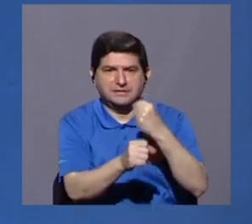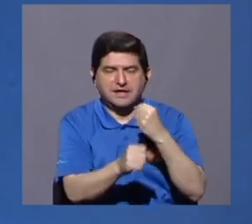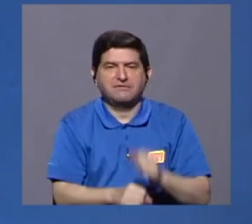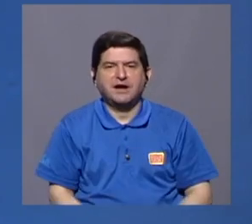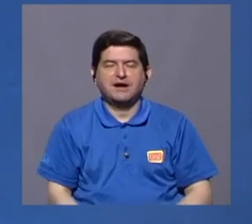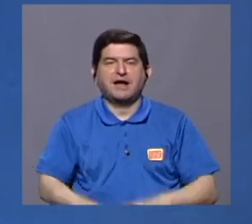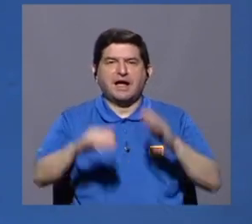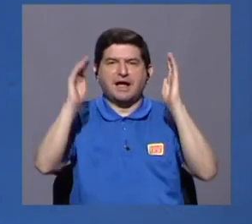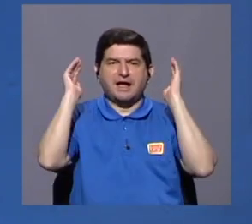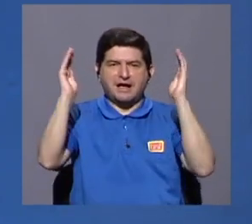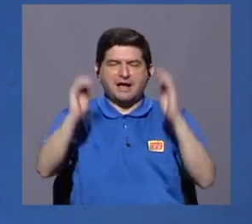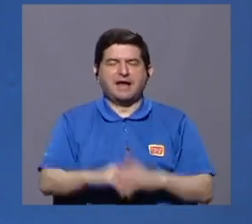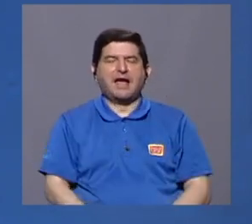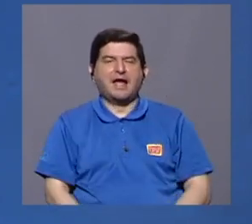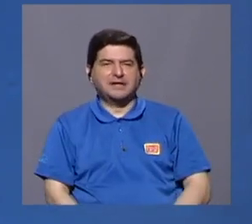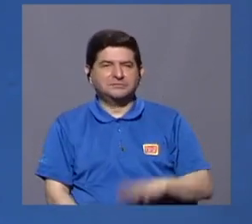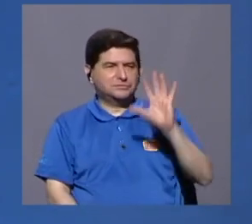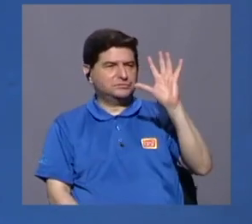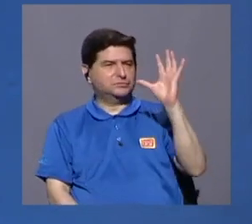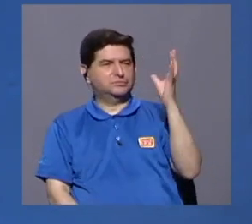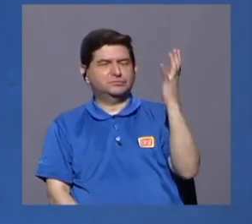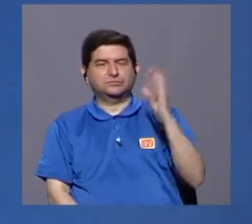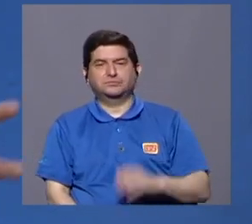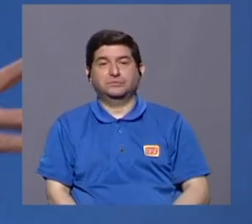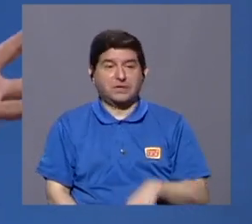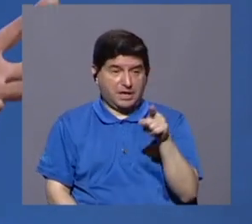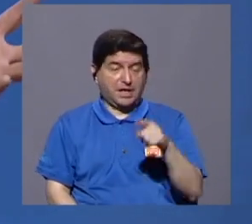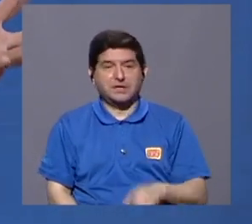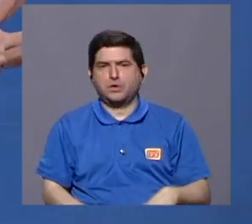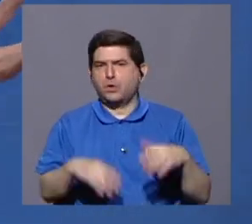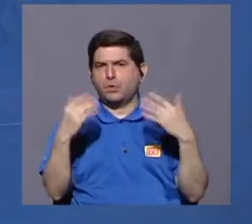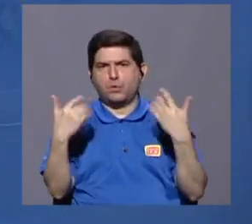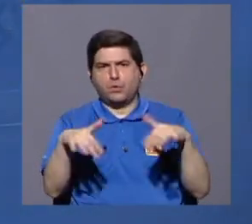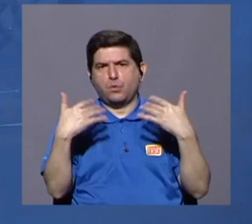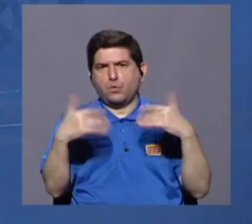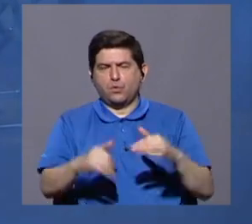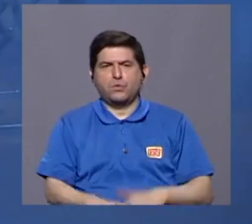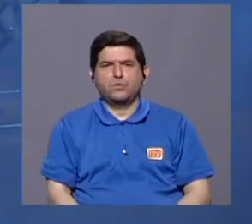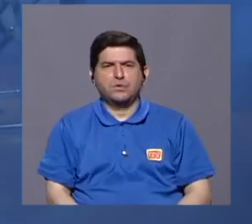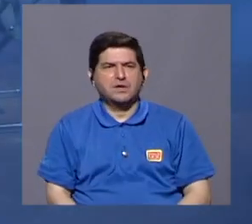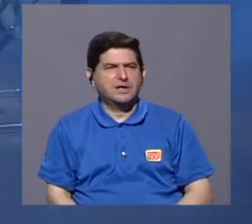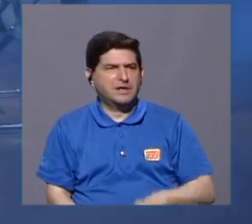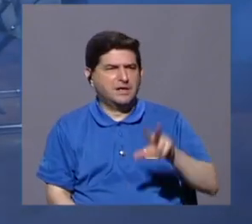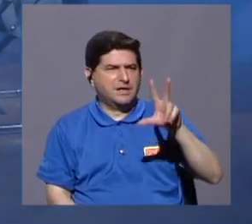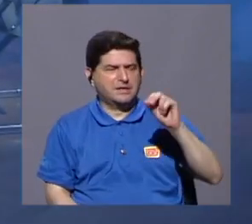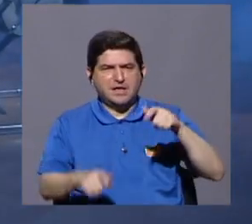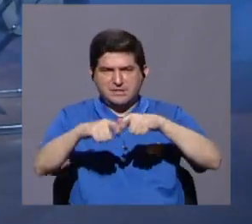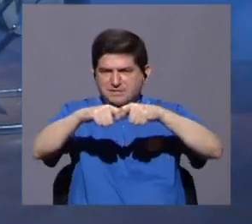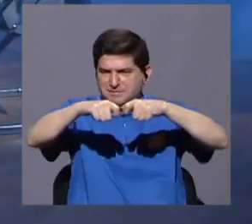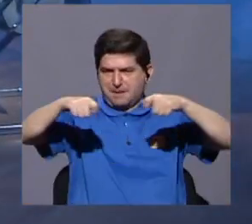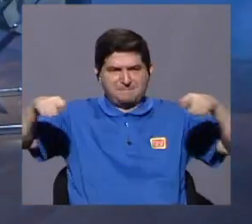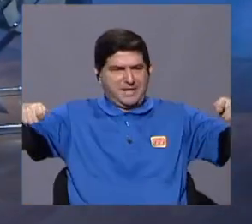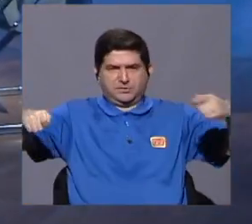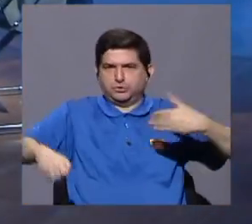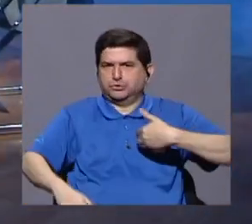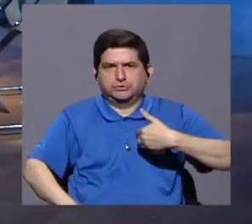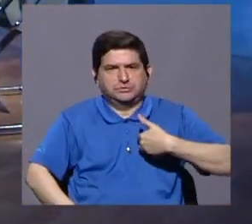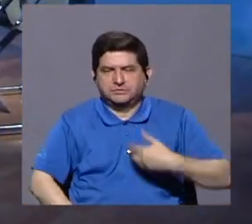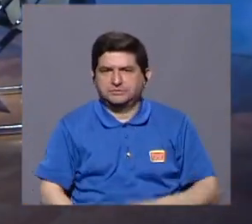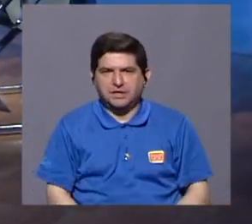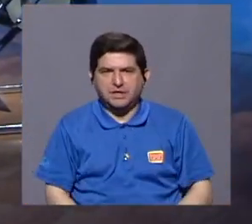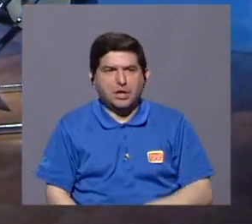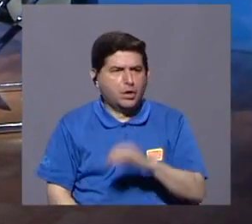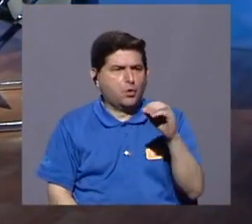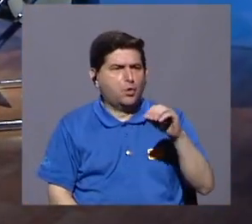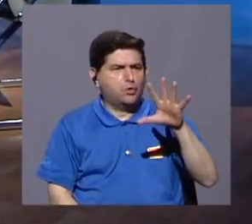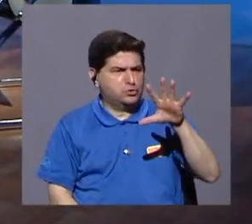gran telescopio milimétrico qué es un telescopio gigantesco de más de 30 metros de diámetro órgano sino hasta